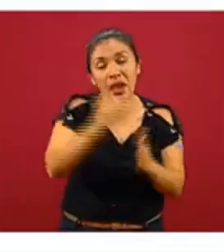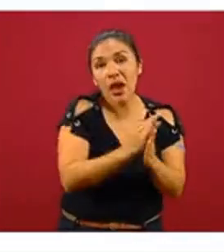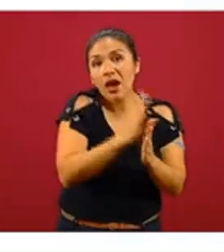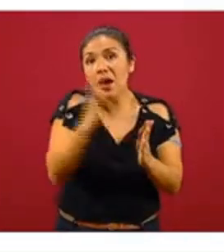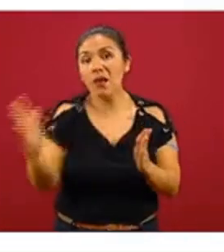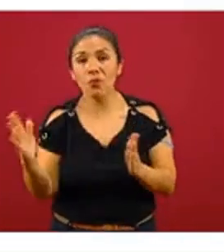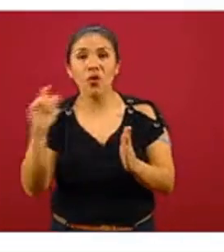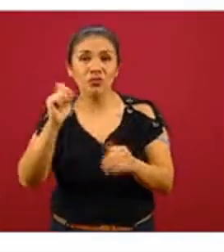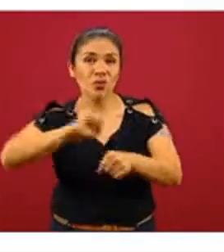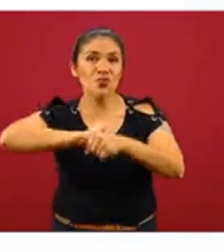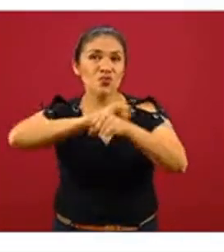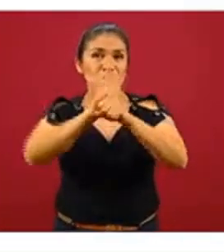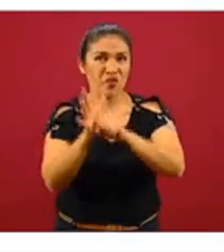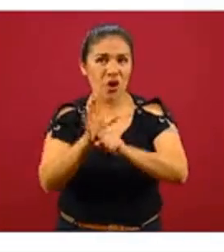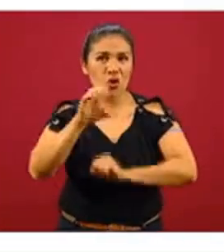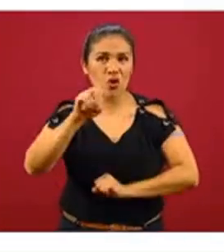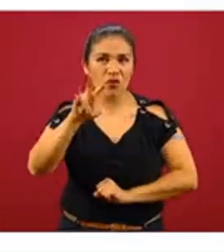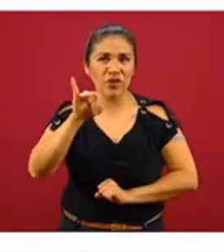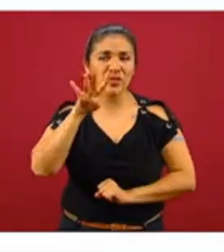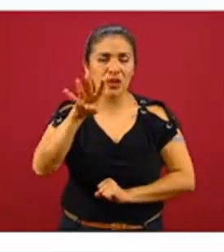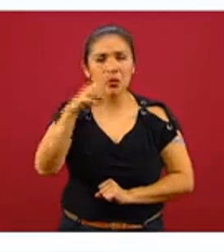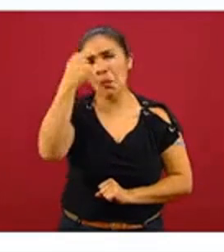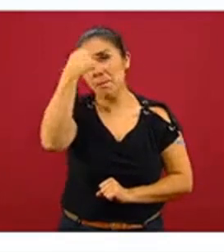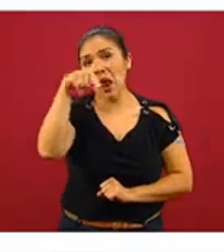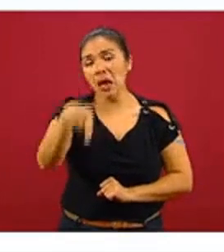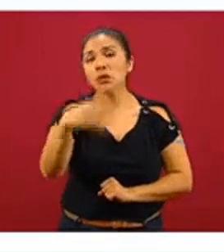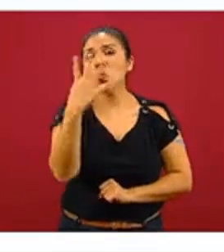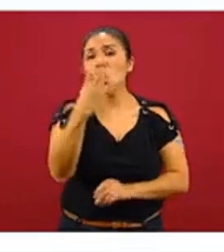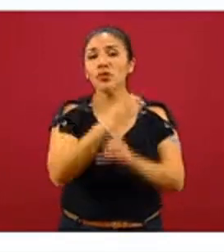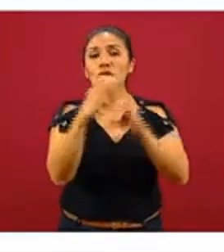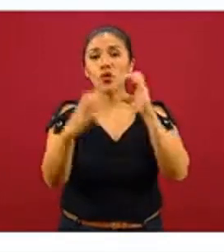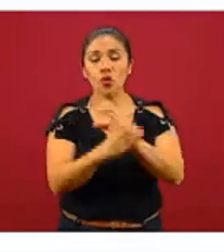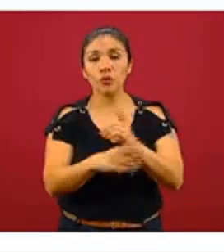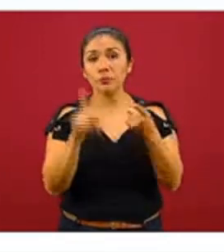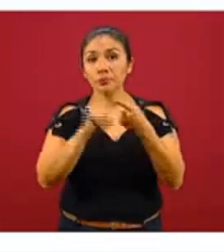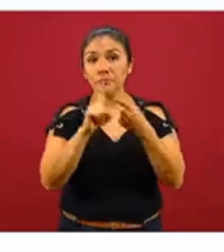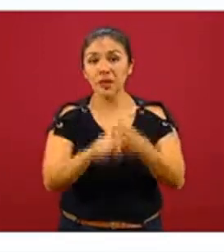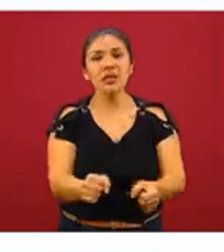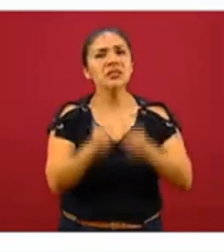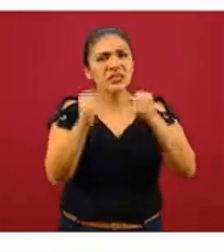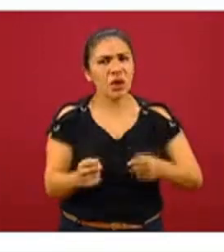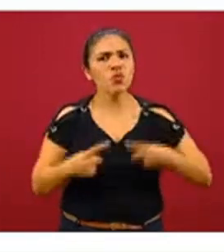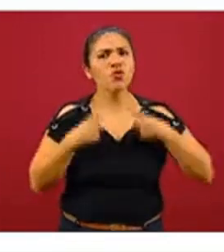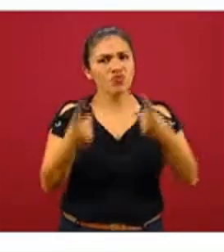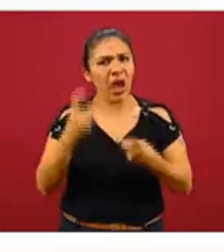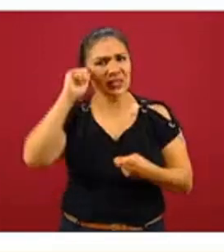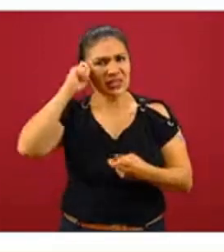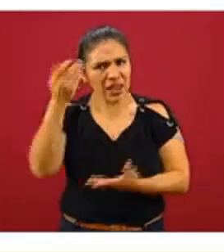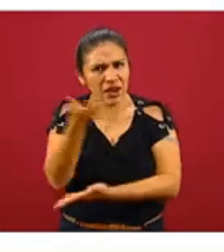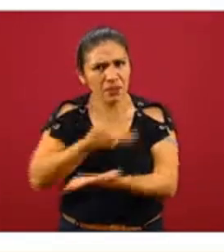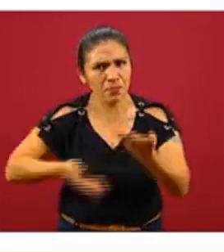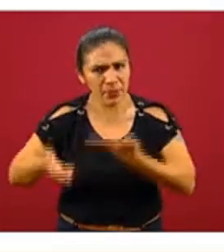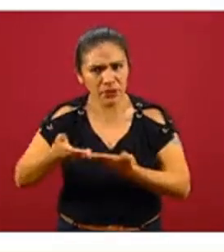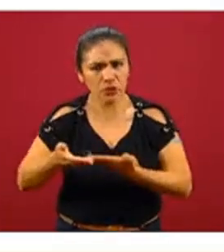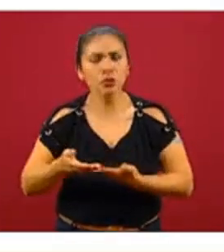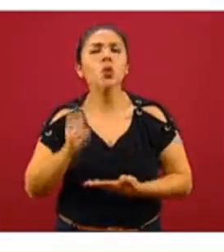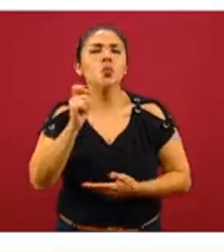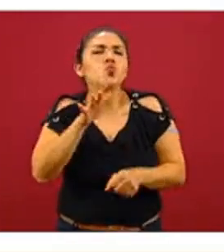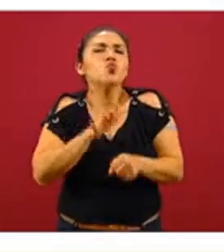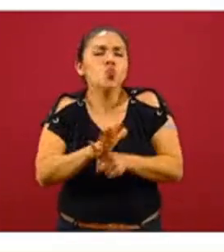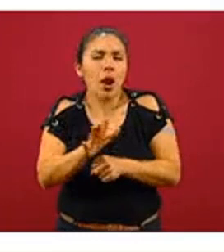pandemia del COVID-19, que buscan estas 4 cuestiones: asegurar que tengan acceso a servicios, ahora mencionaré